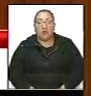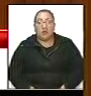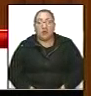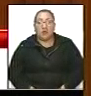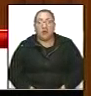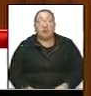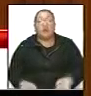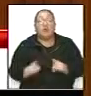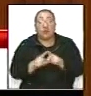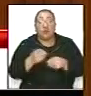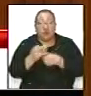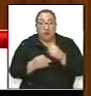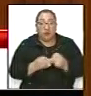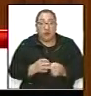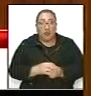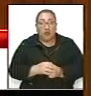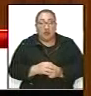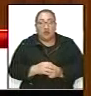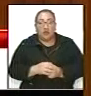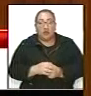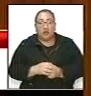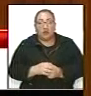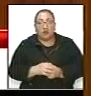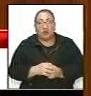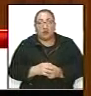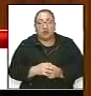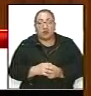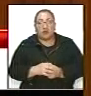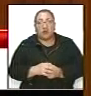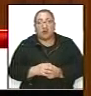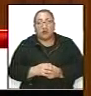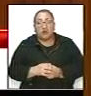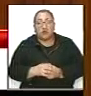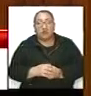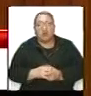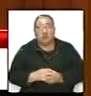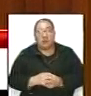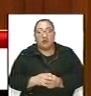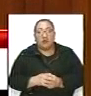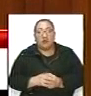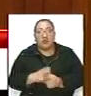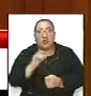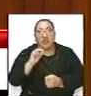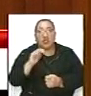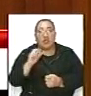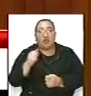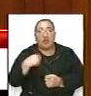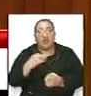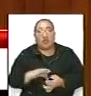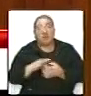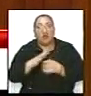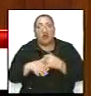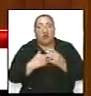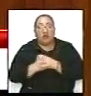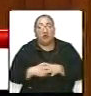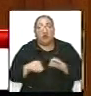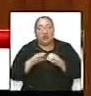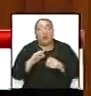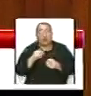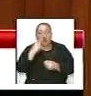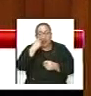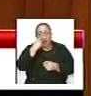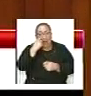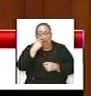Debo mencionar que el INAVIF cuenta con un servicio altamente especializado y sumamente